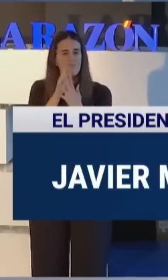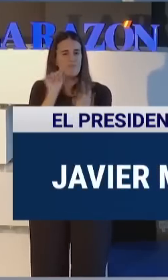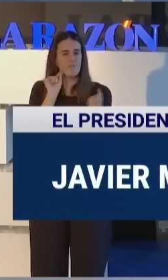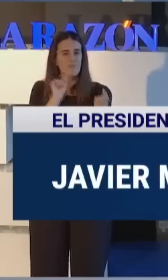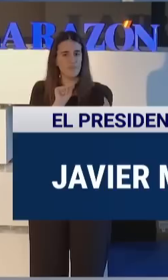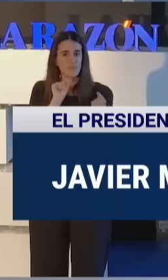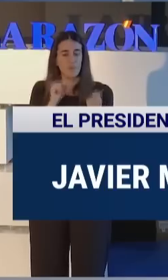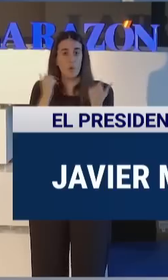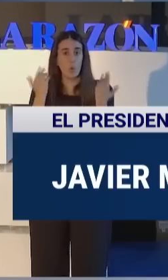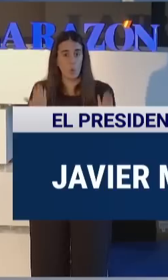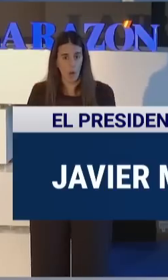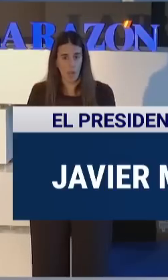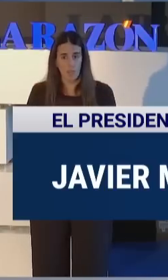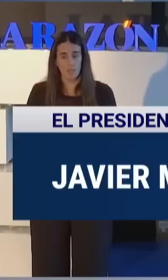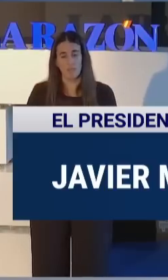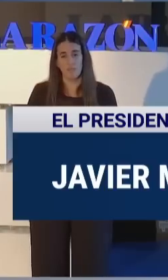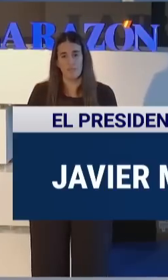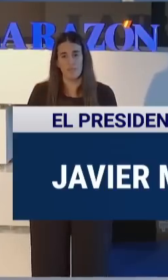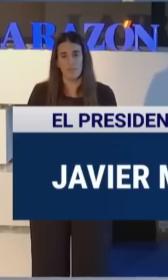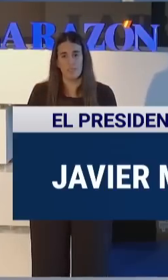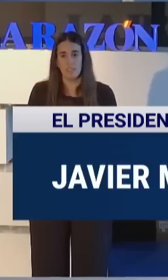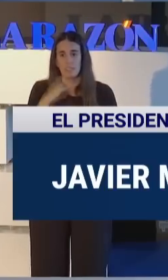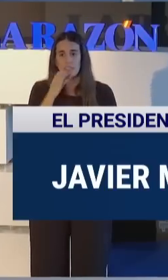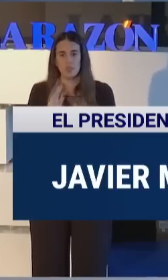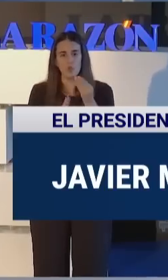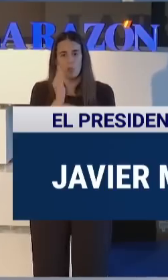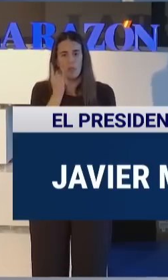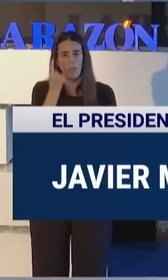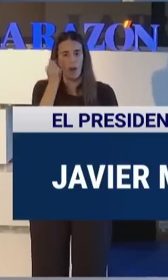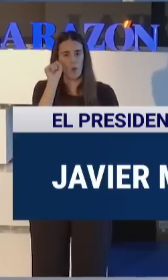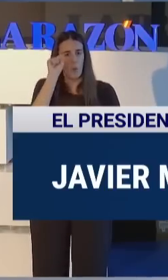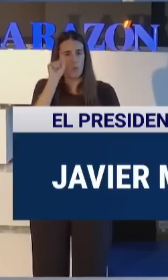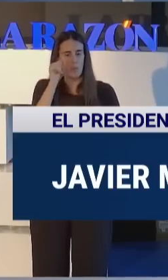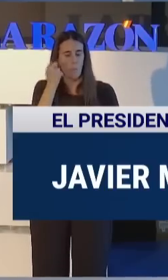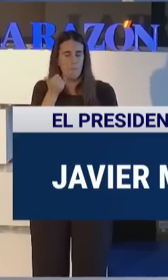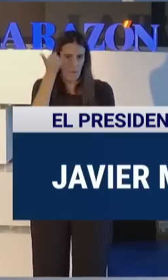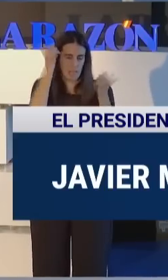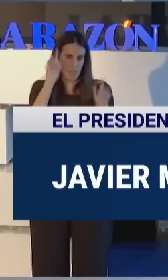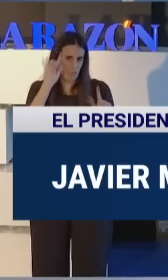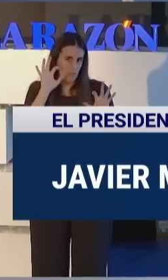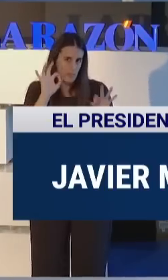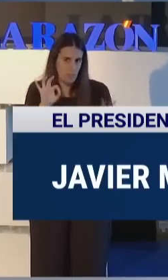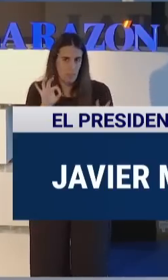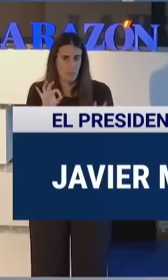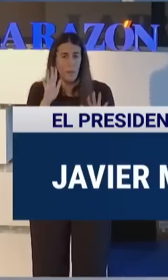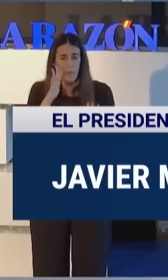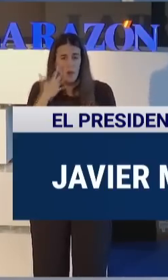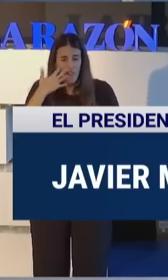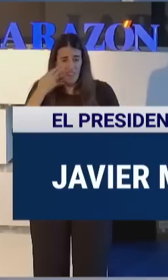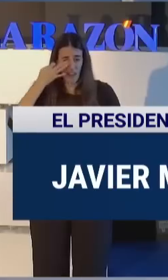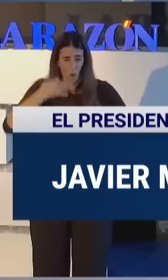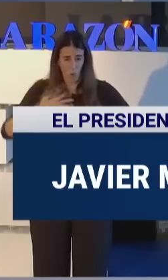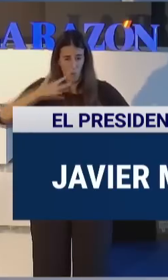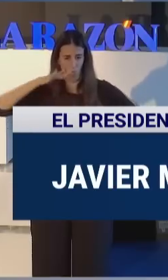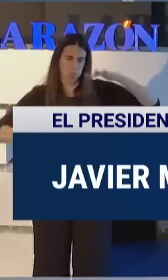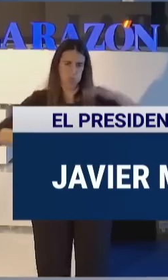no niegan la superioridad en el plano productivo del capitalismo, pero dicen que es injusto y que es insoportablemente injusto.